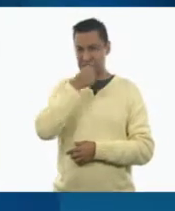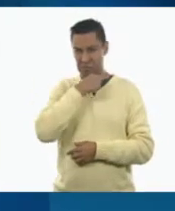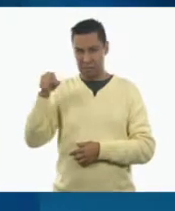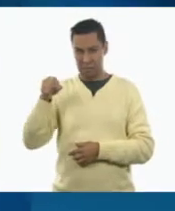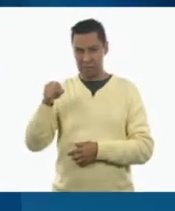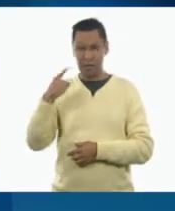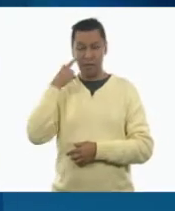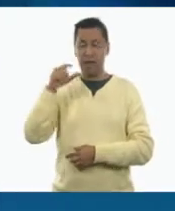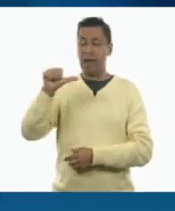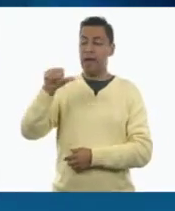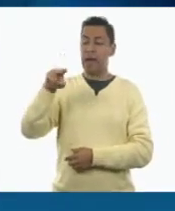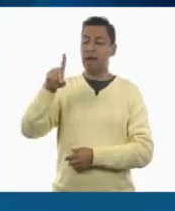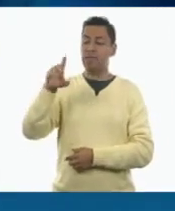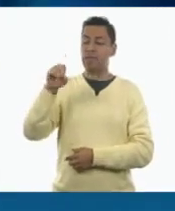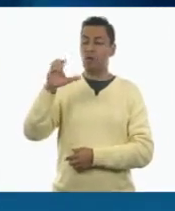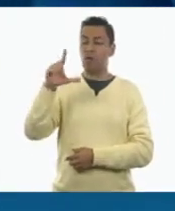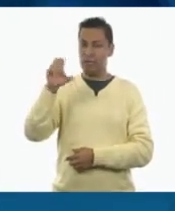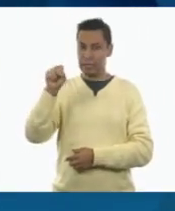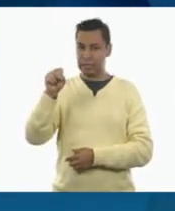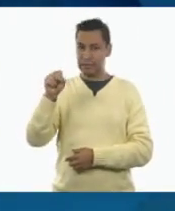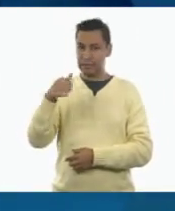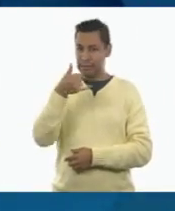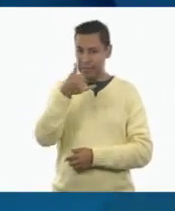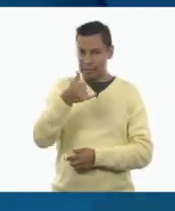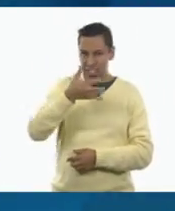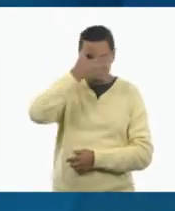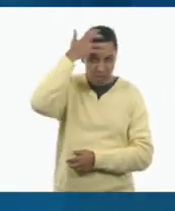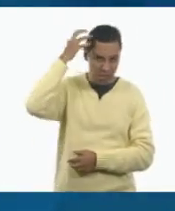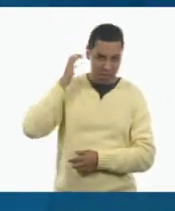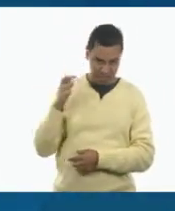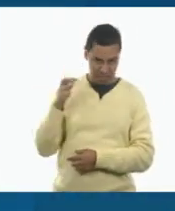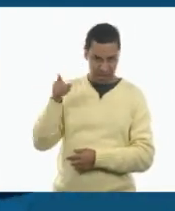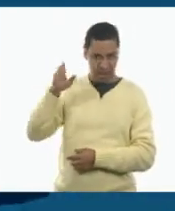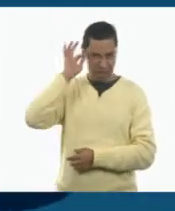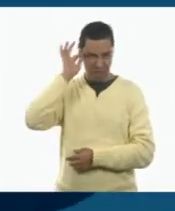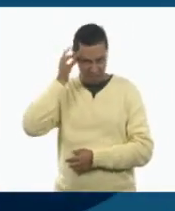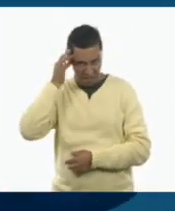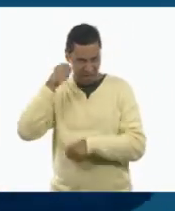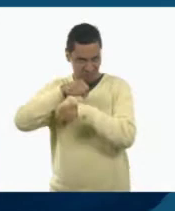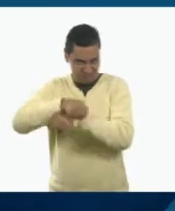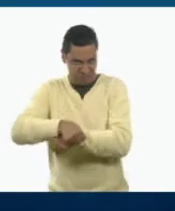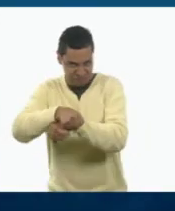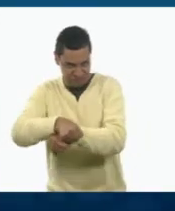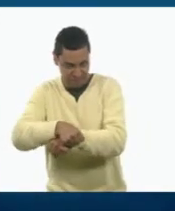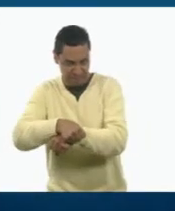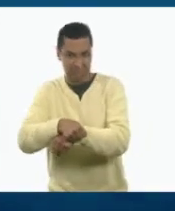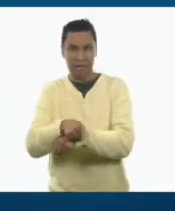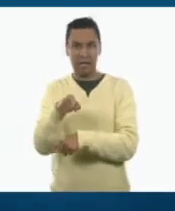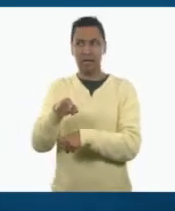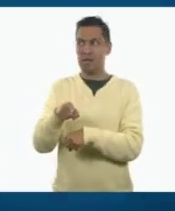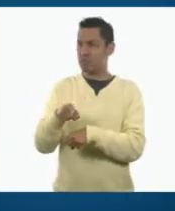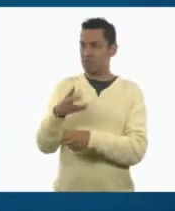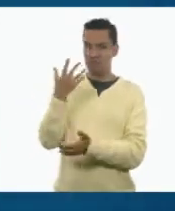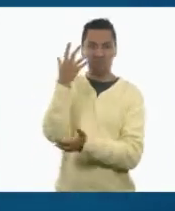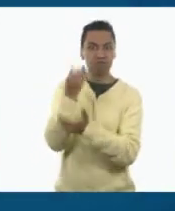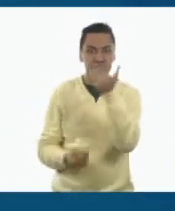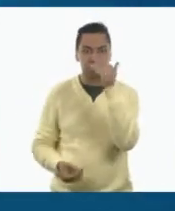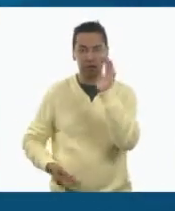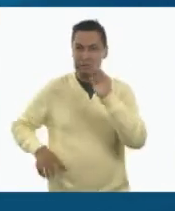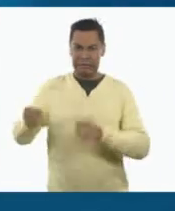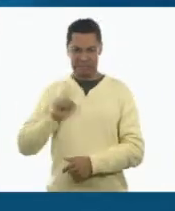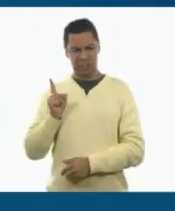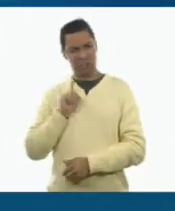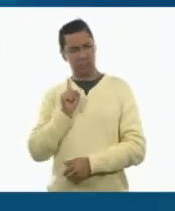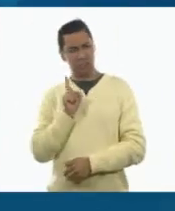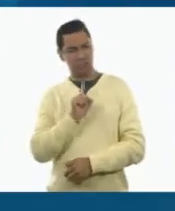Androcles y el león. Un esclavo llamado Androcles tuvo la oportunidad de escapar un día y corrió